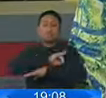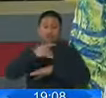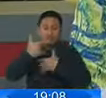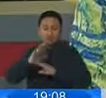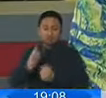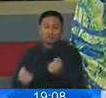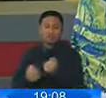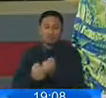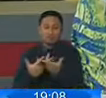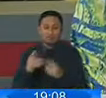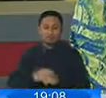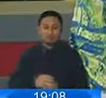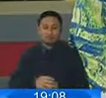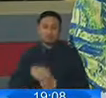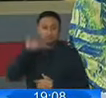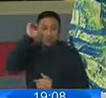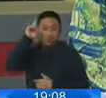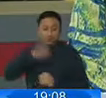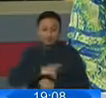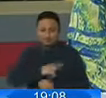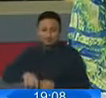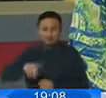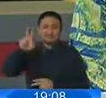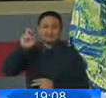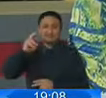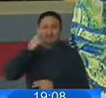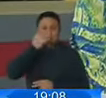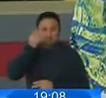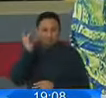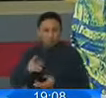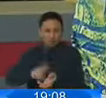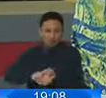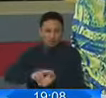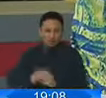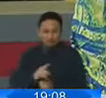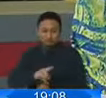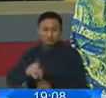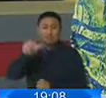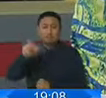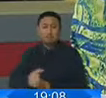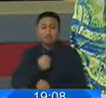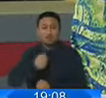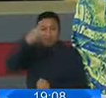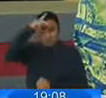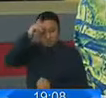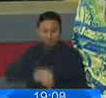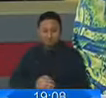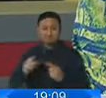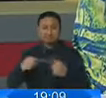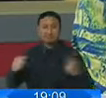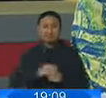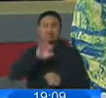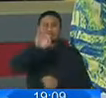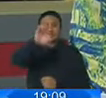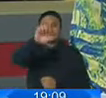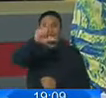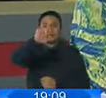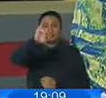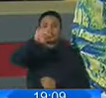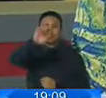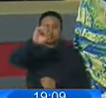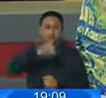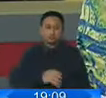rechazo que han generado las declaraciones con tinte racista de un periodista peruano en contra de Felipe Caicedo. La Federación Ecuatoriana de Fútbol, así